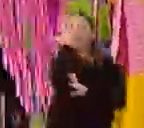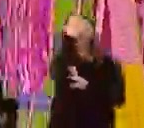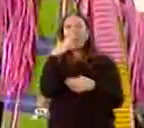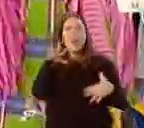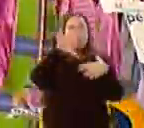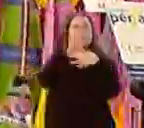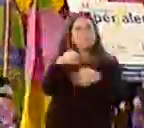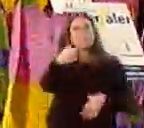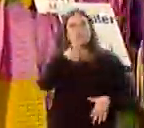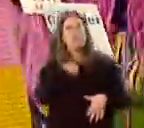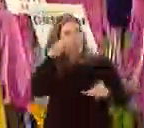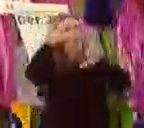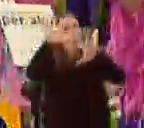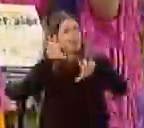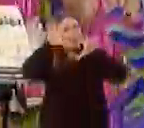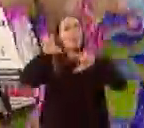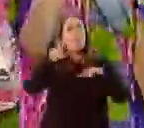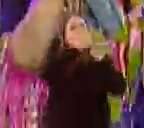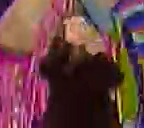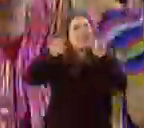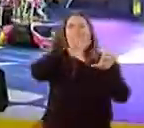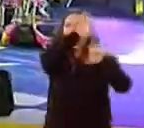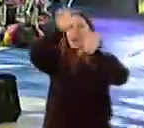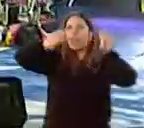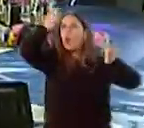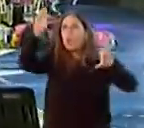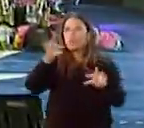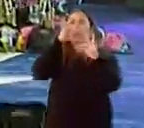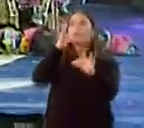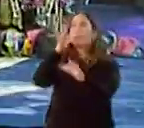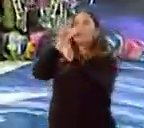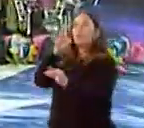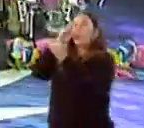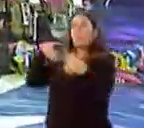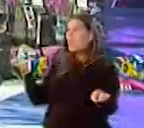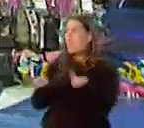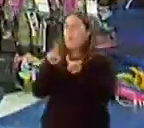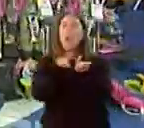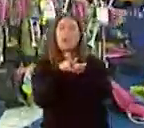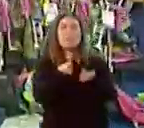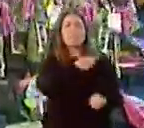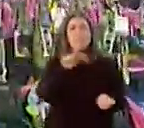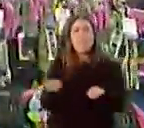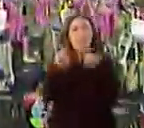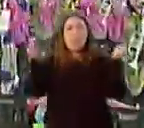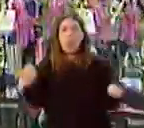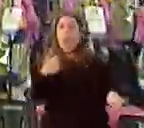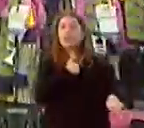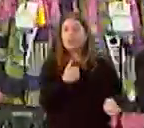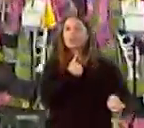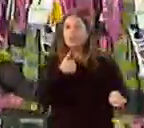me temo que otras tierras no me importa lo que me diga me voy a poder